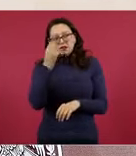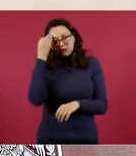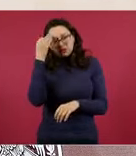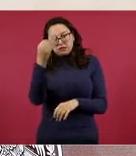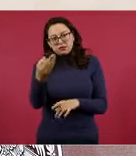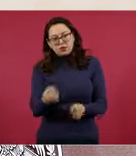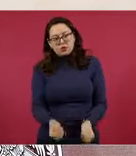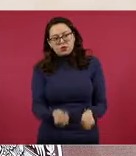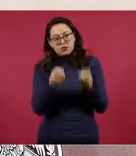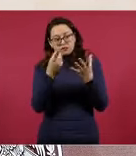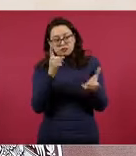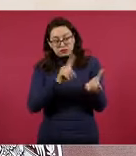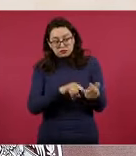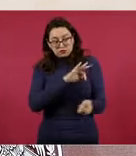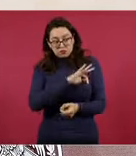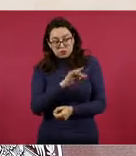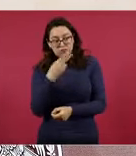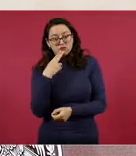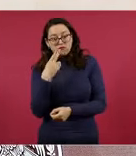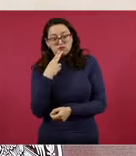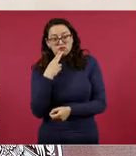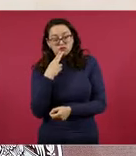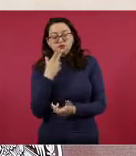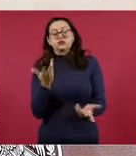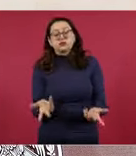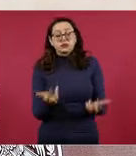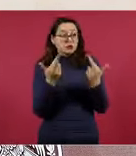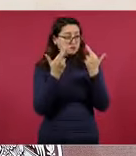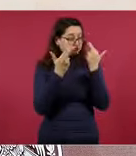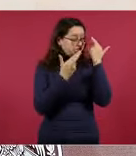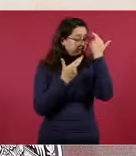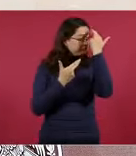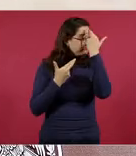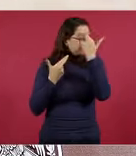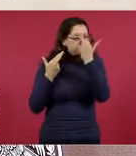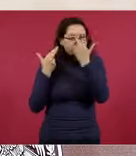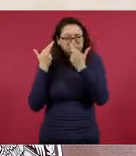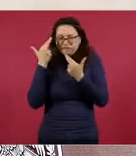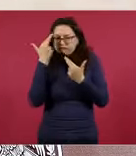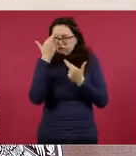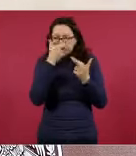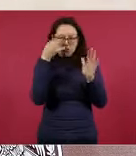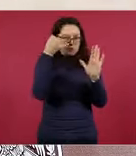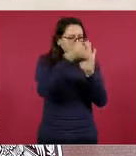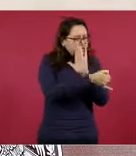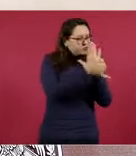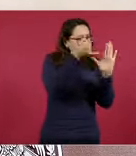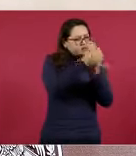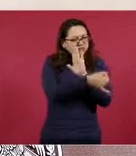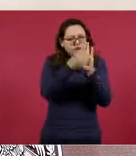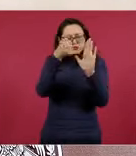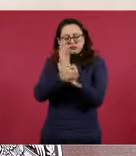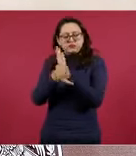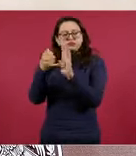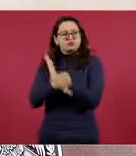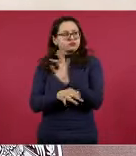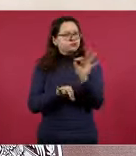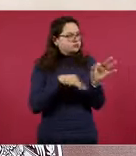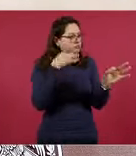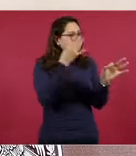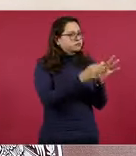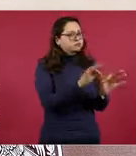importante era saber la funcionalidad del inmueble. El INDAVIN hizo un avalúo muy preciso, muy detallado, y consideró que el inmueble estaba